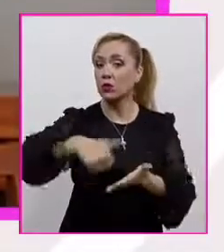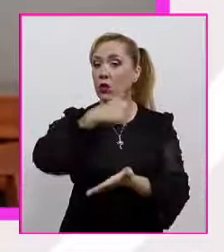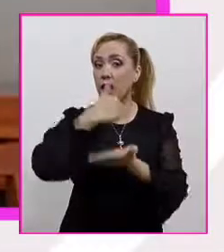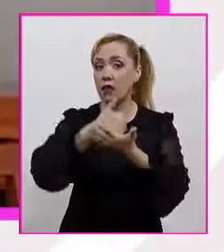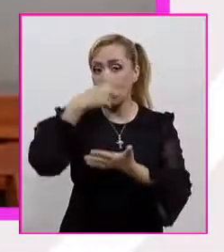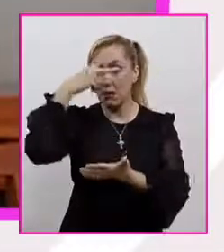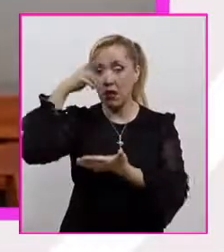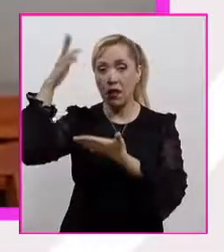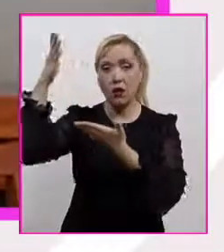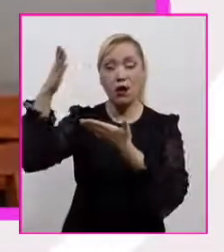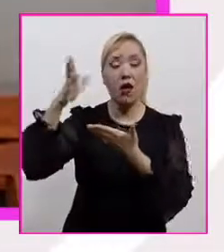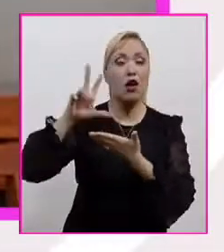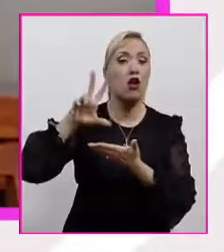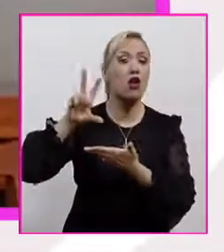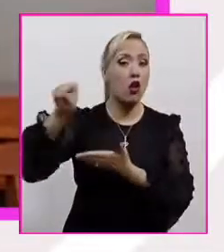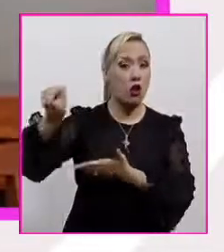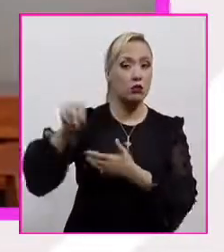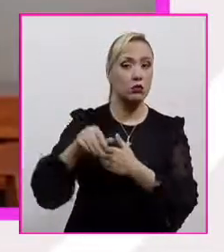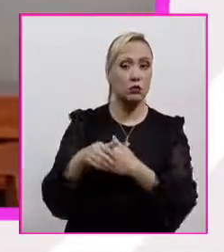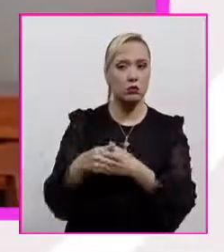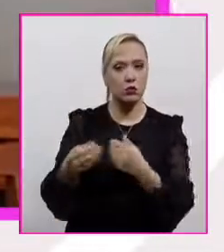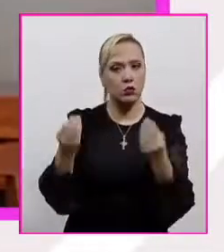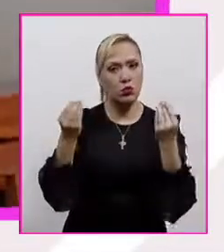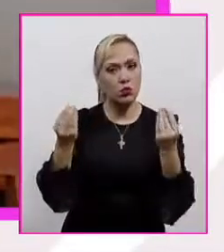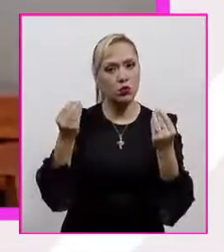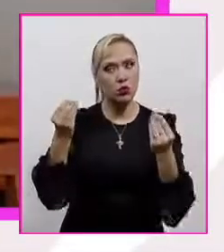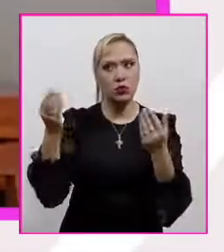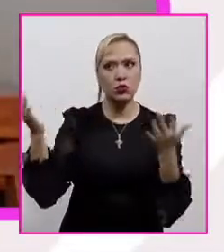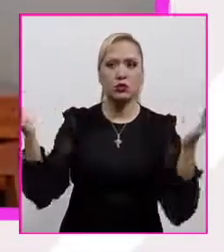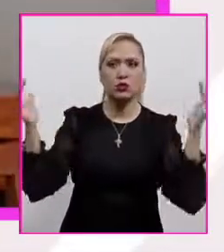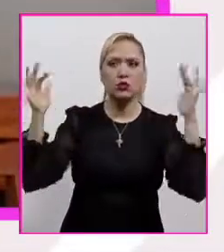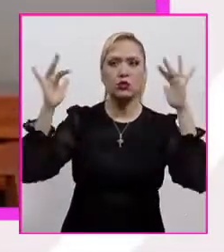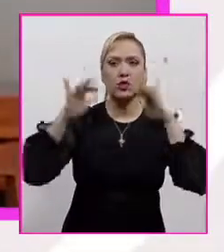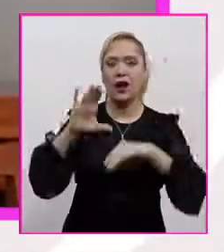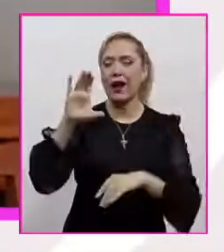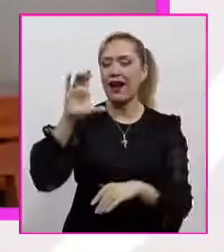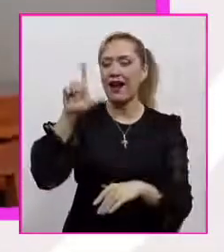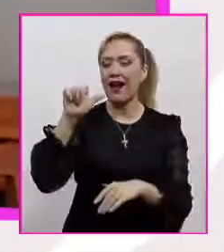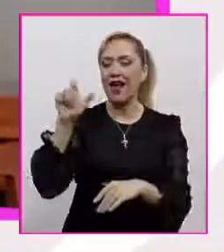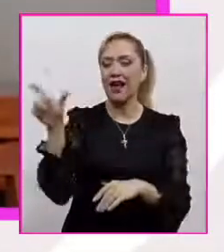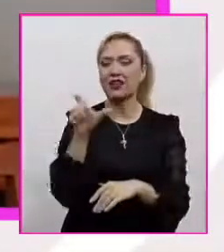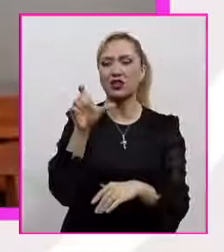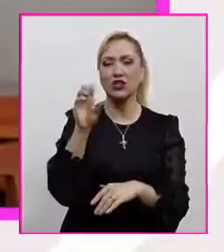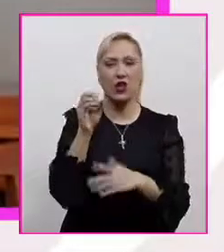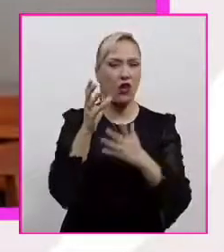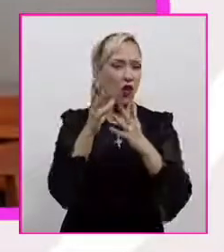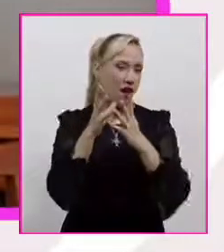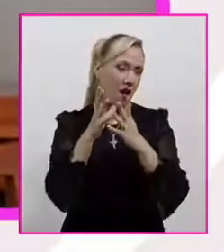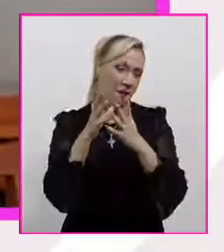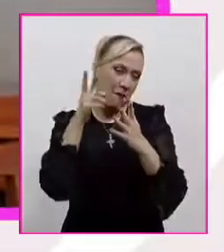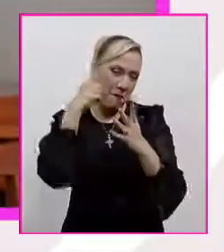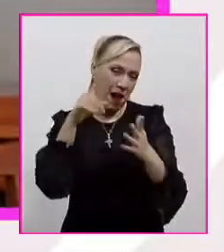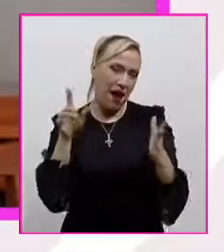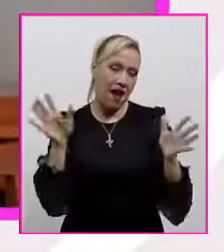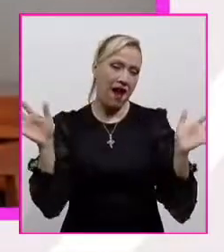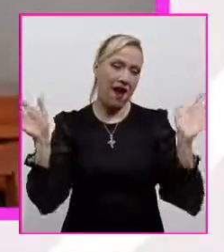México, porque venían muchos académicos a este encuentro de Claxo, un encuentro grande de ciencias sociales latinoamericano